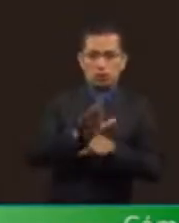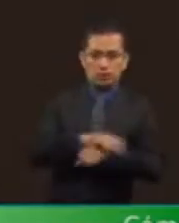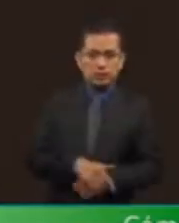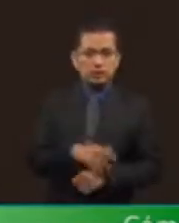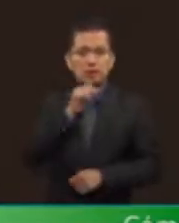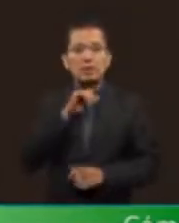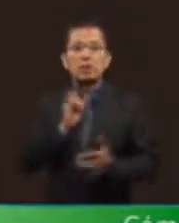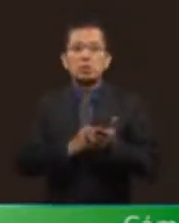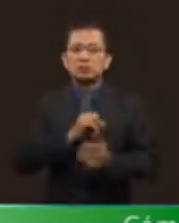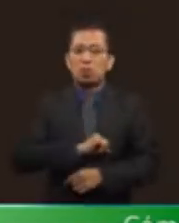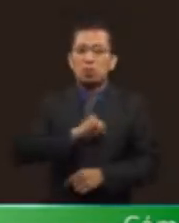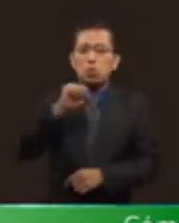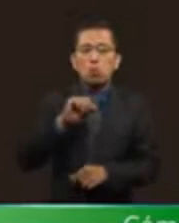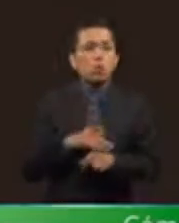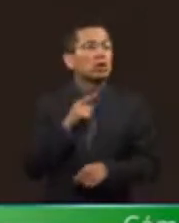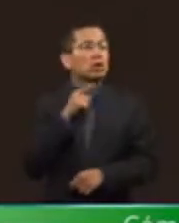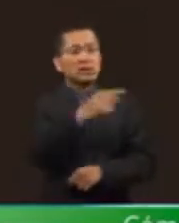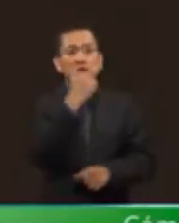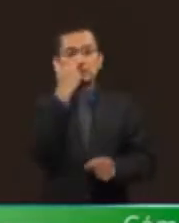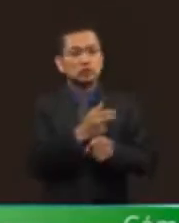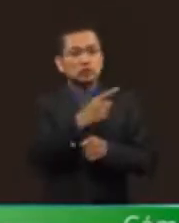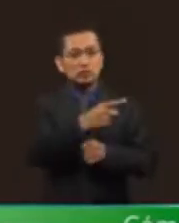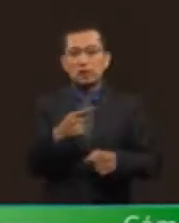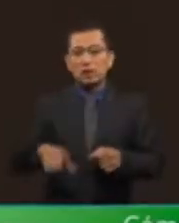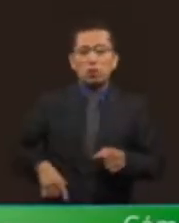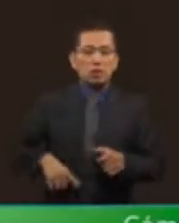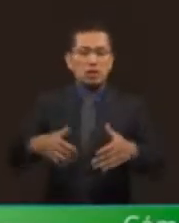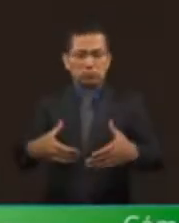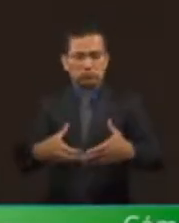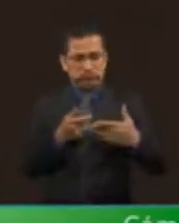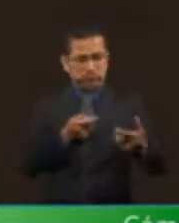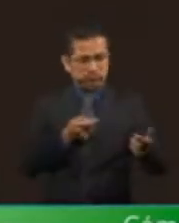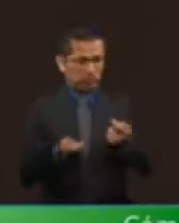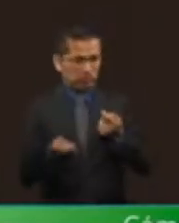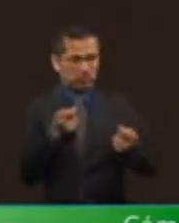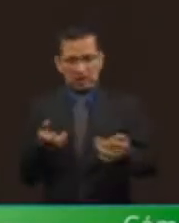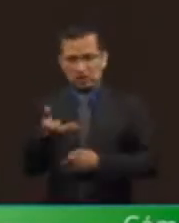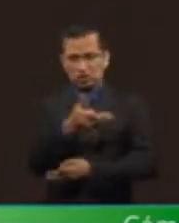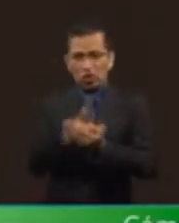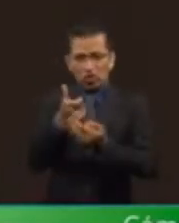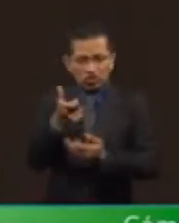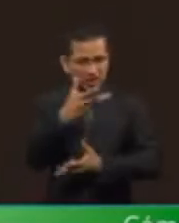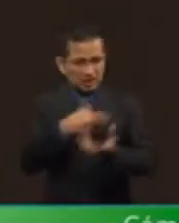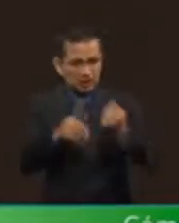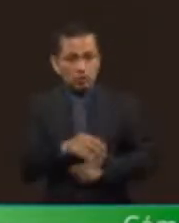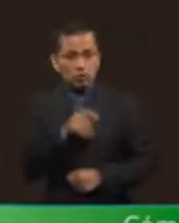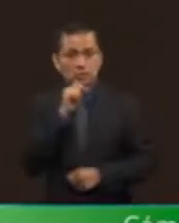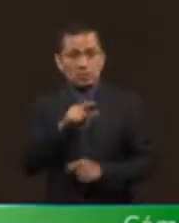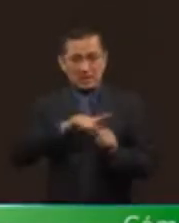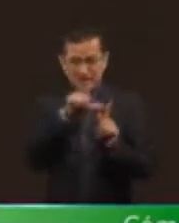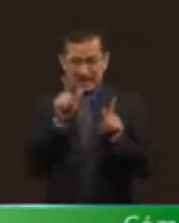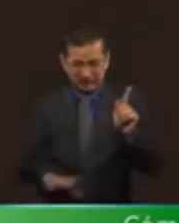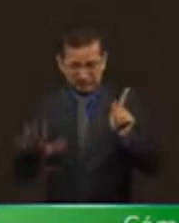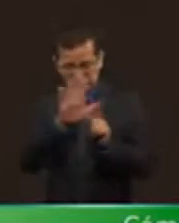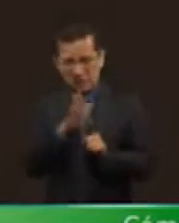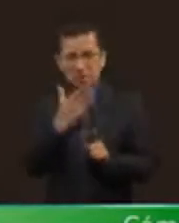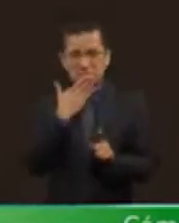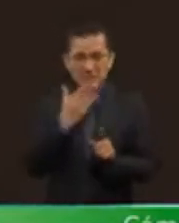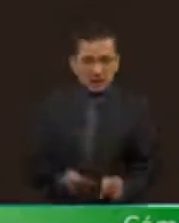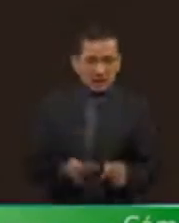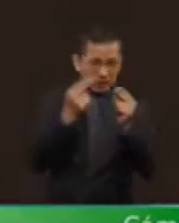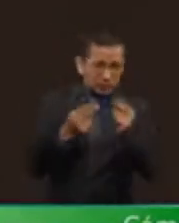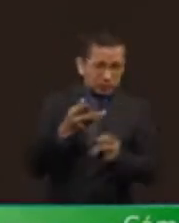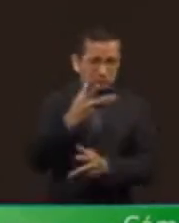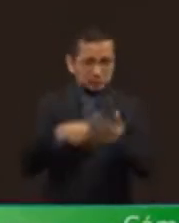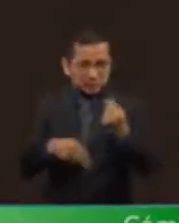del neopopulismo centralista y la debilidad del mercado interno que no atiende el